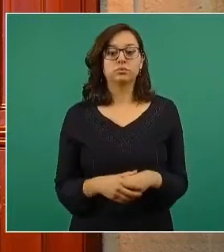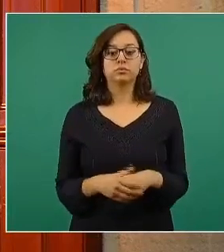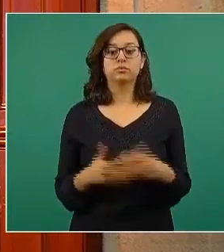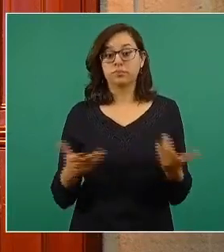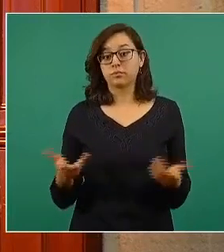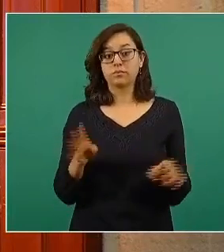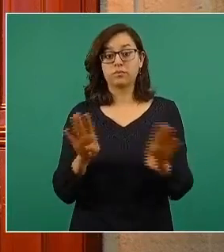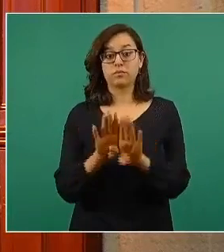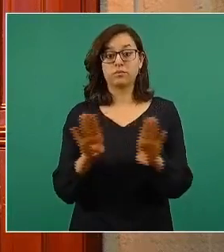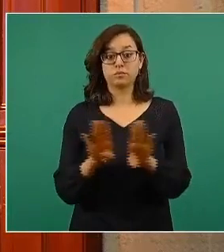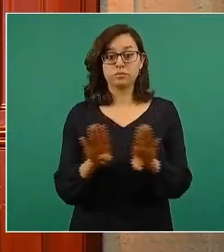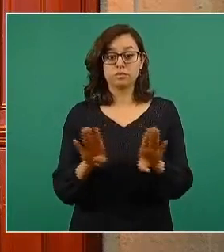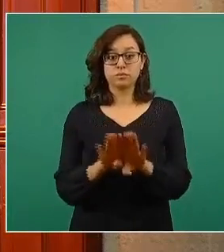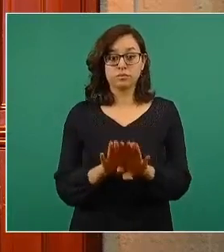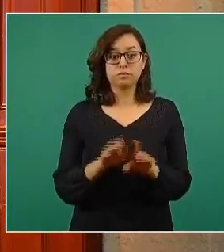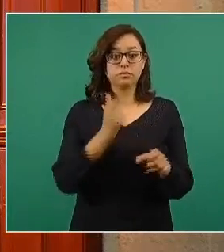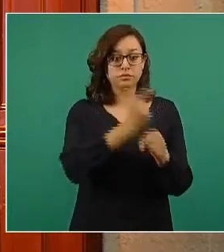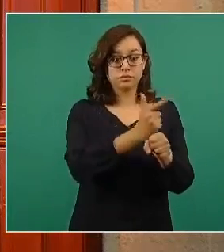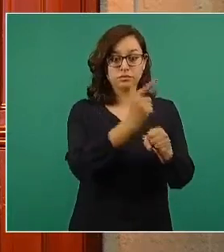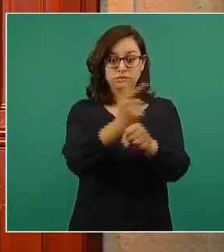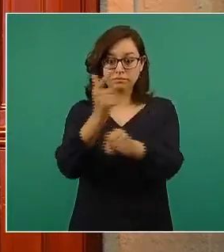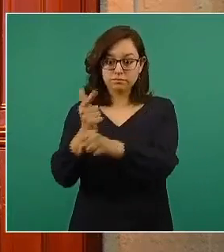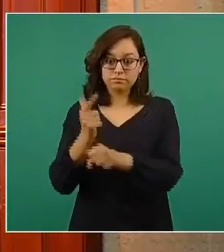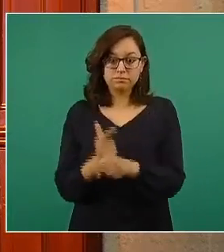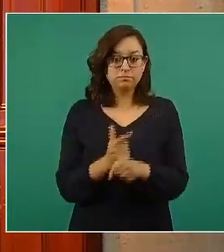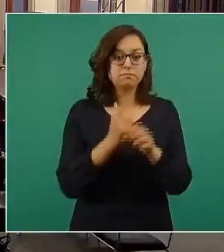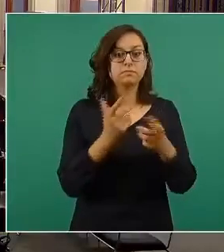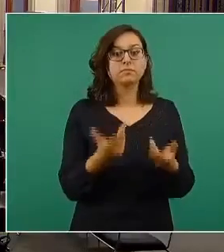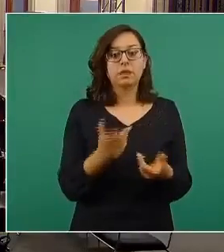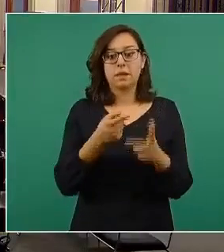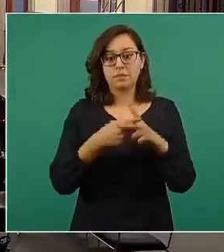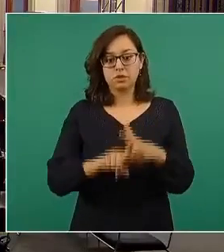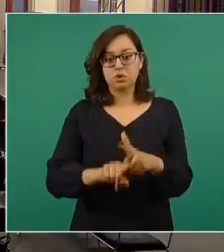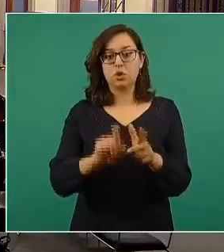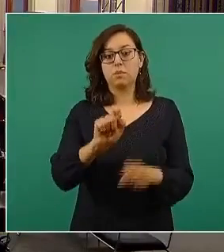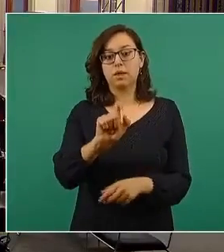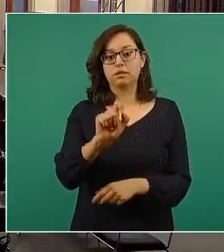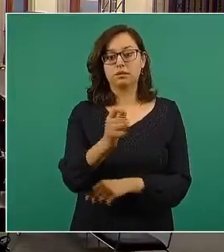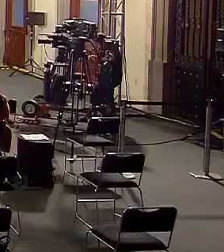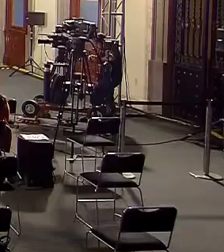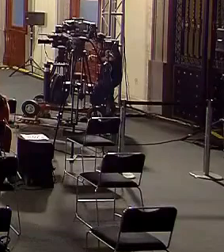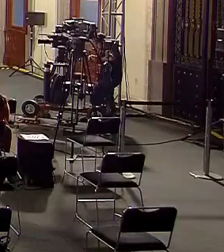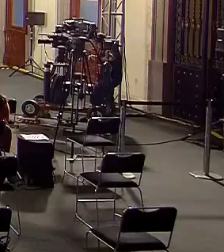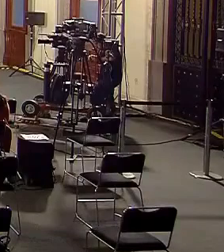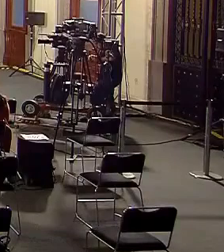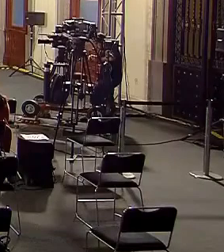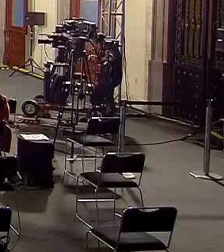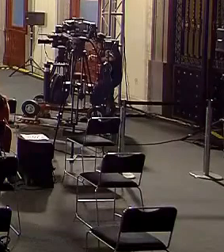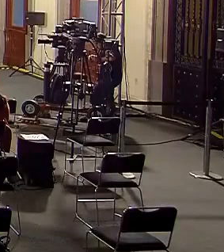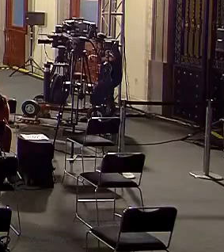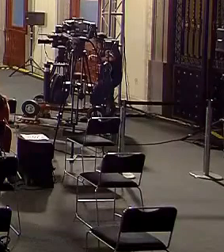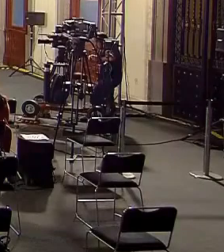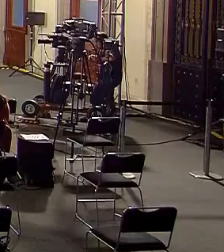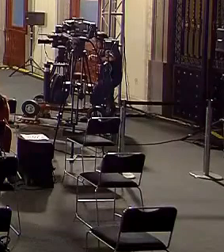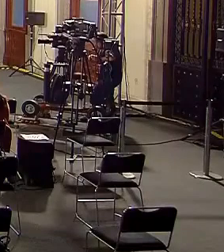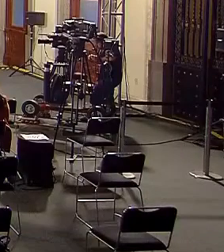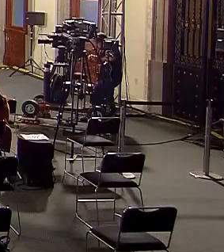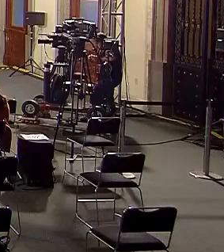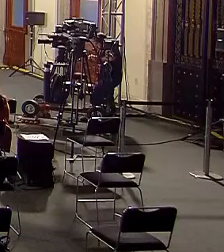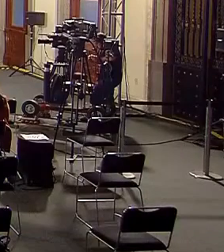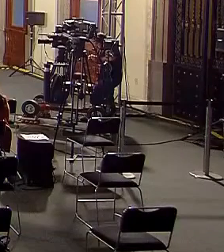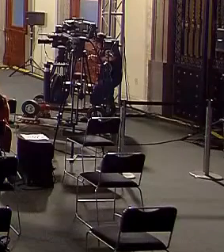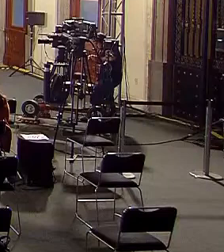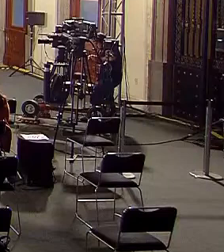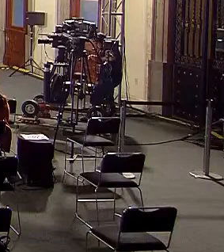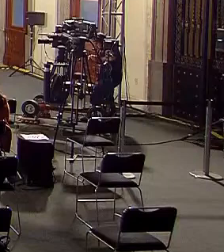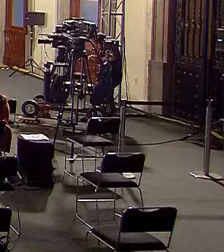acciones fueron de contención y mitigación y esto dio inicio el 24 de marzo y ahí lo vemos representado con el F2. Y la fase 3, en